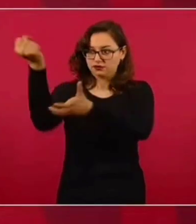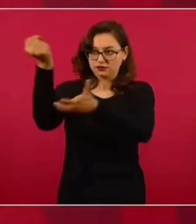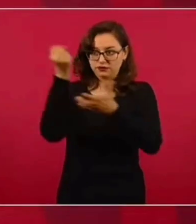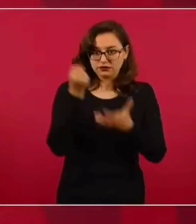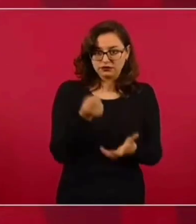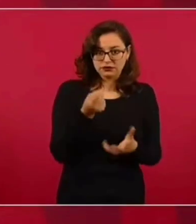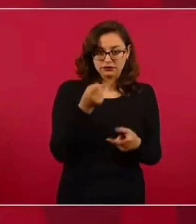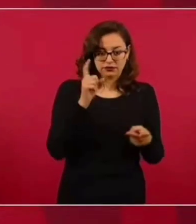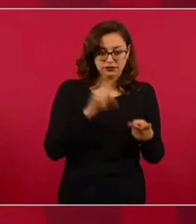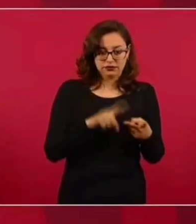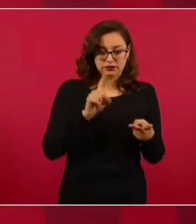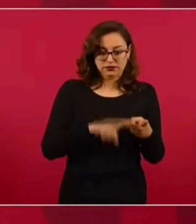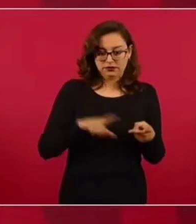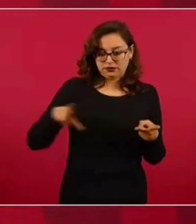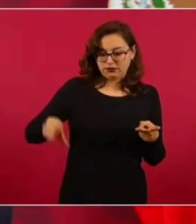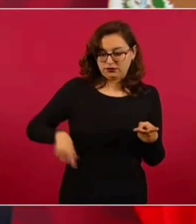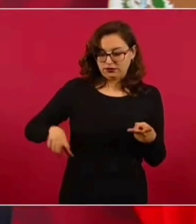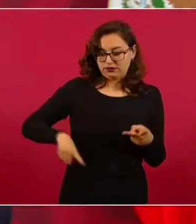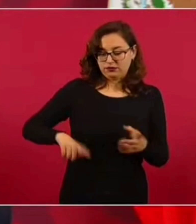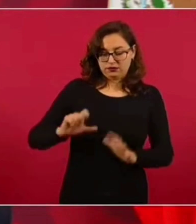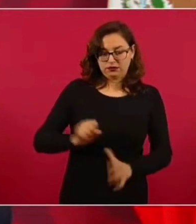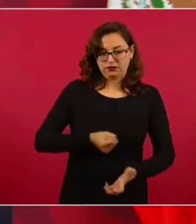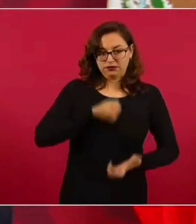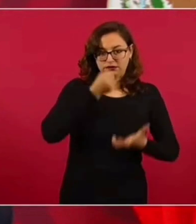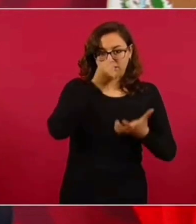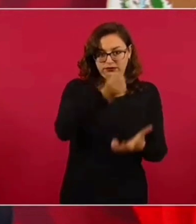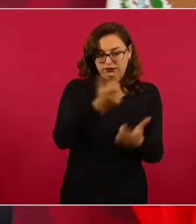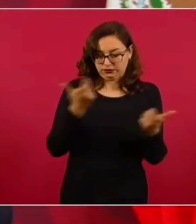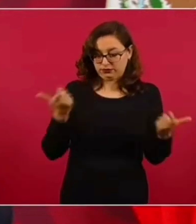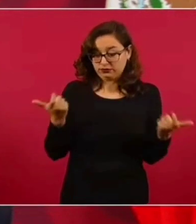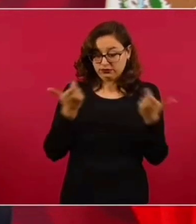y la inversión pública